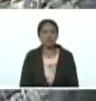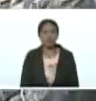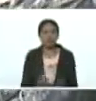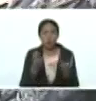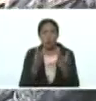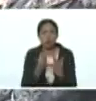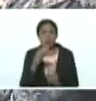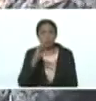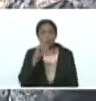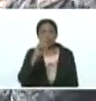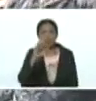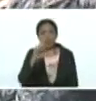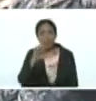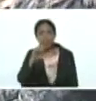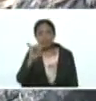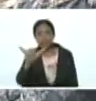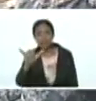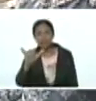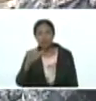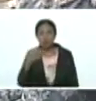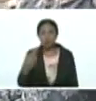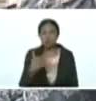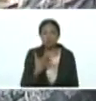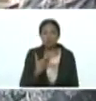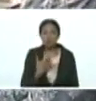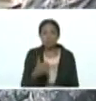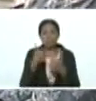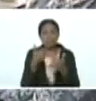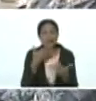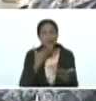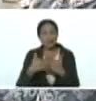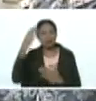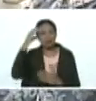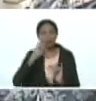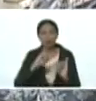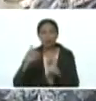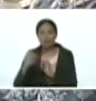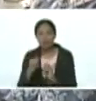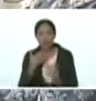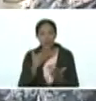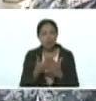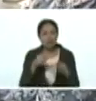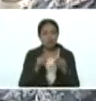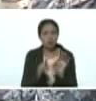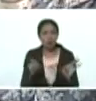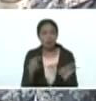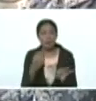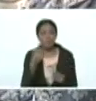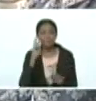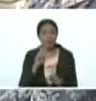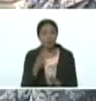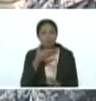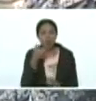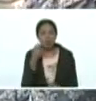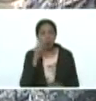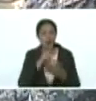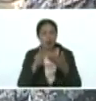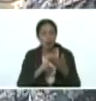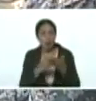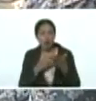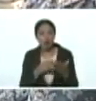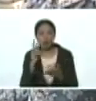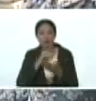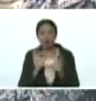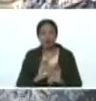¿cómo te sientes ahora? Bien, gracias a Dios y a ustedes. Veo mejor que antes, ya leo. Antes no podía leer sin